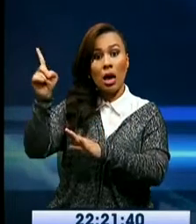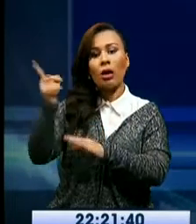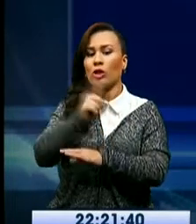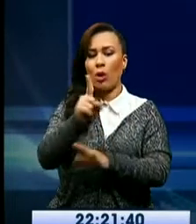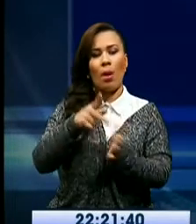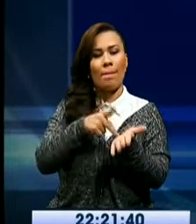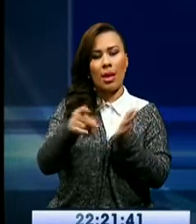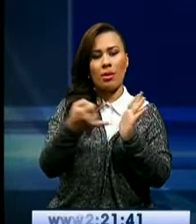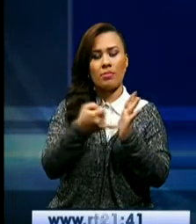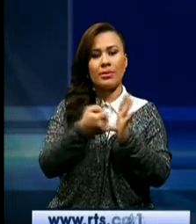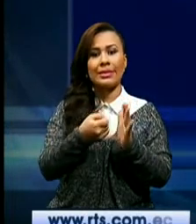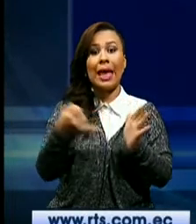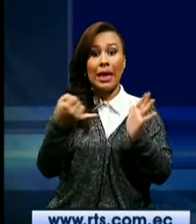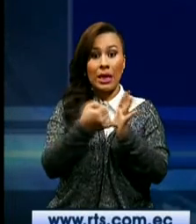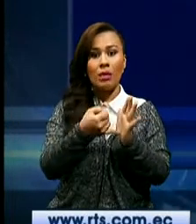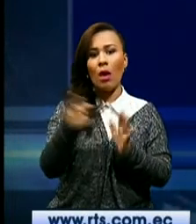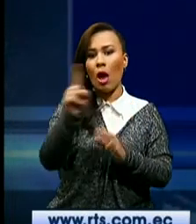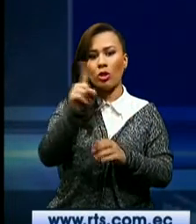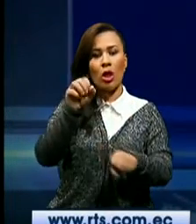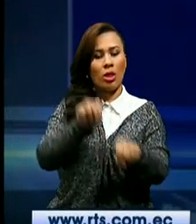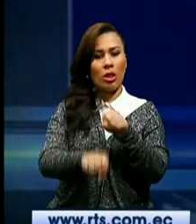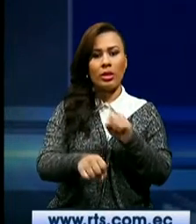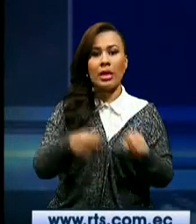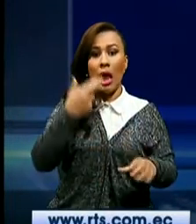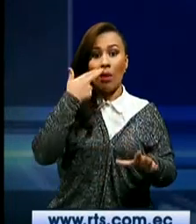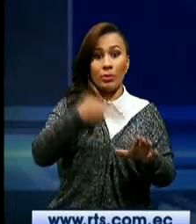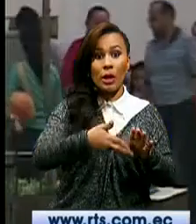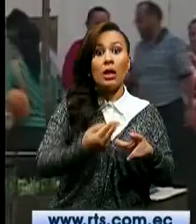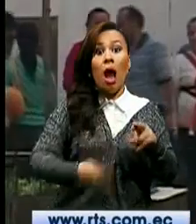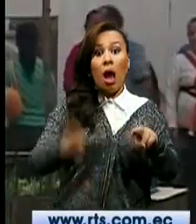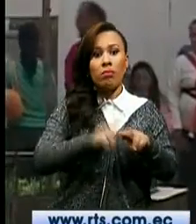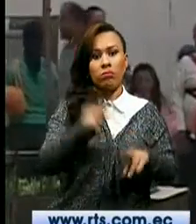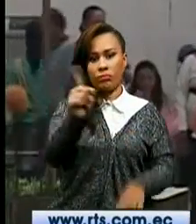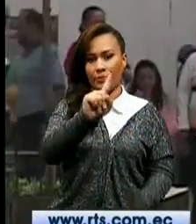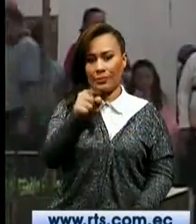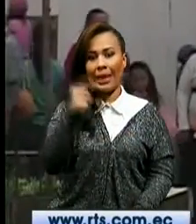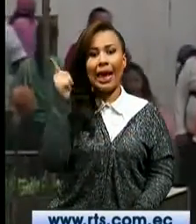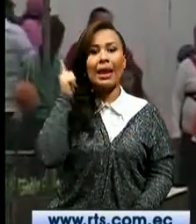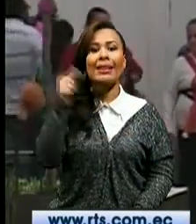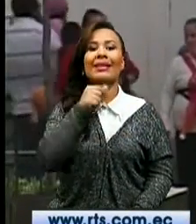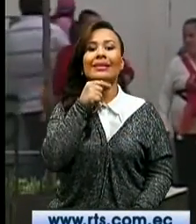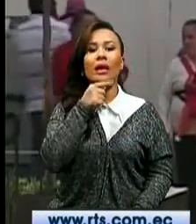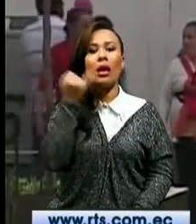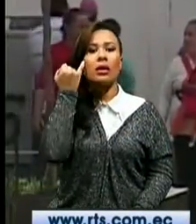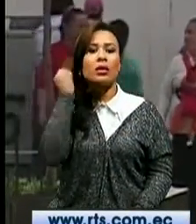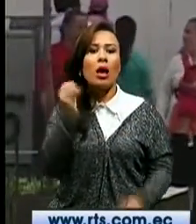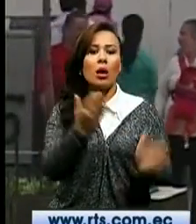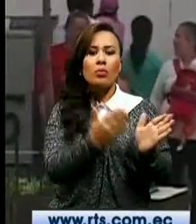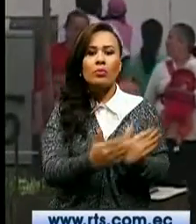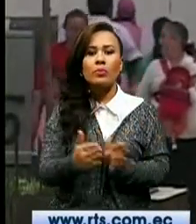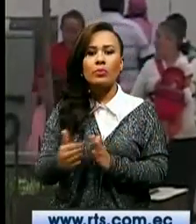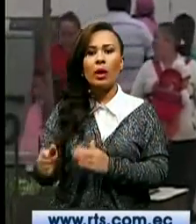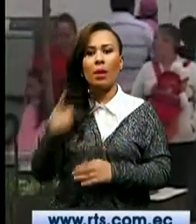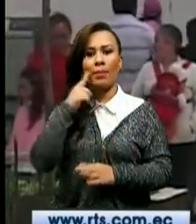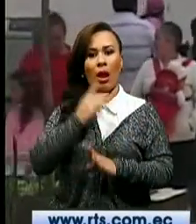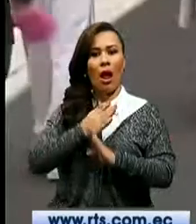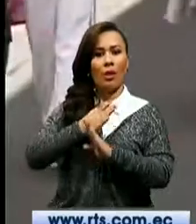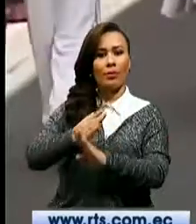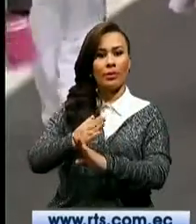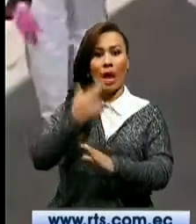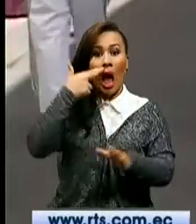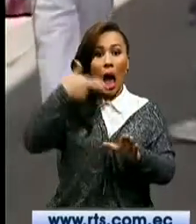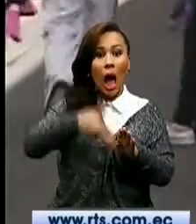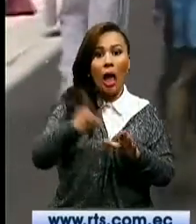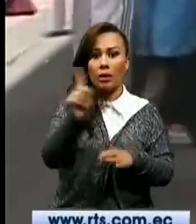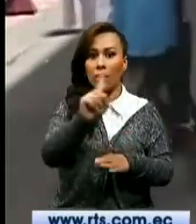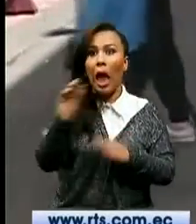que el incremento del IVA no afectará a los combustibles. Para esto delega a los ministerios encargados para crear mecanismos legales y evitar el incremento en el precio